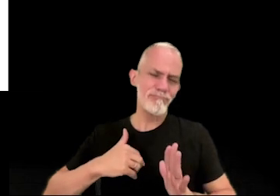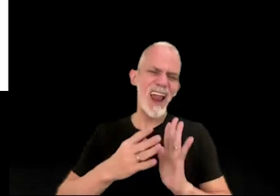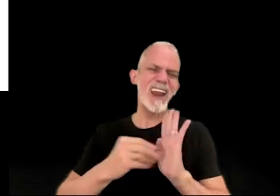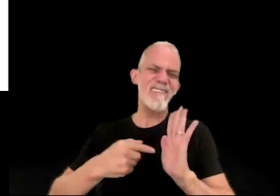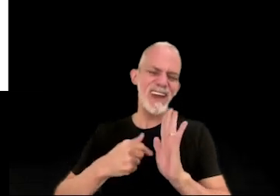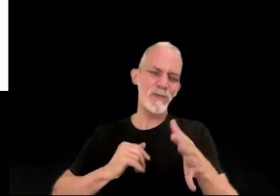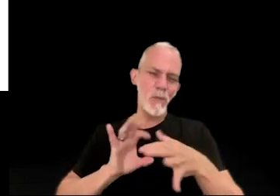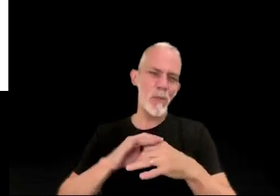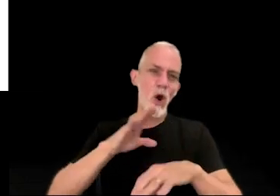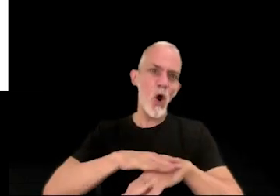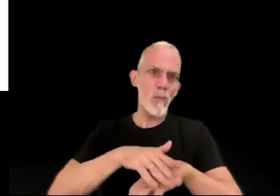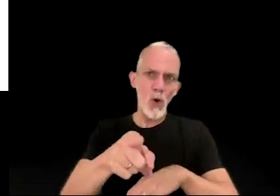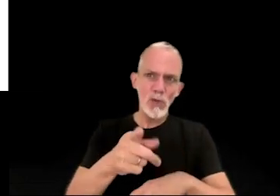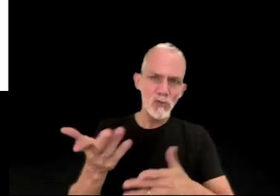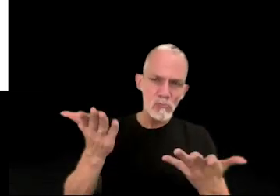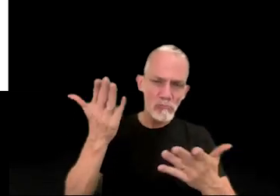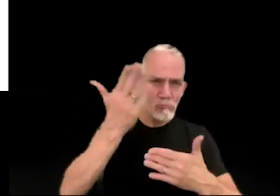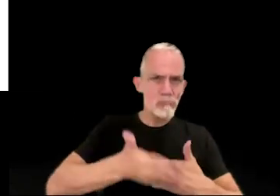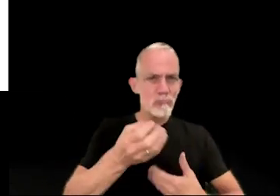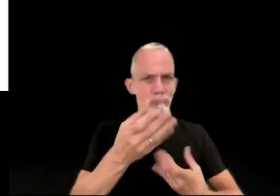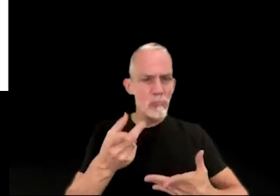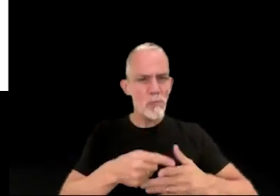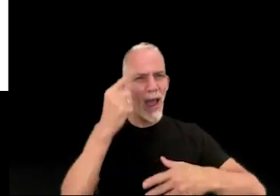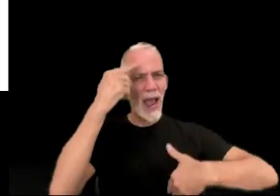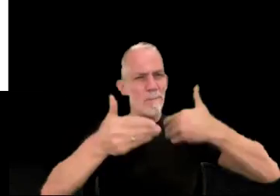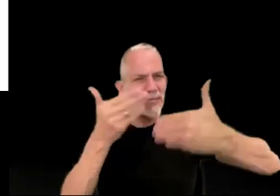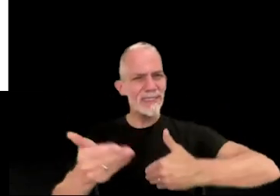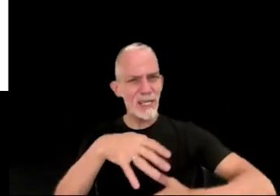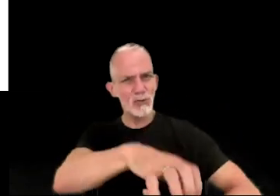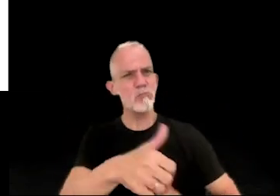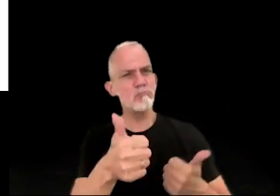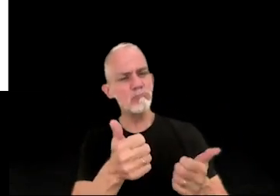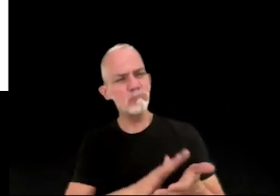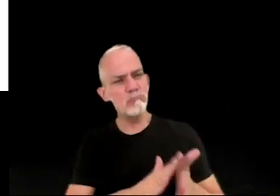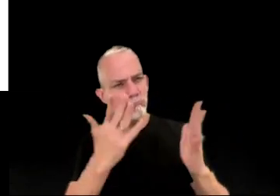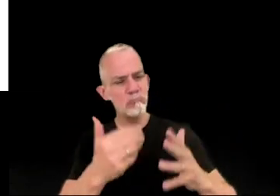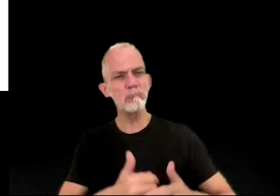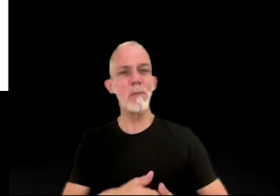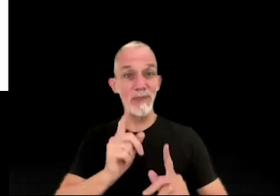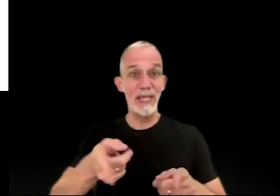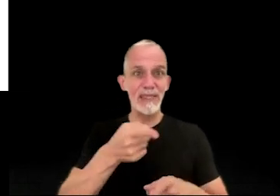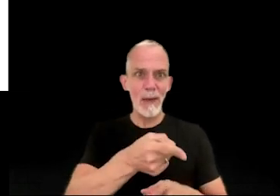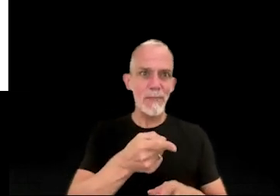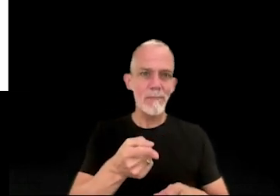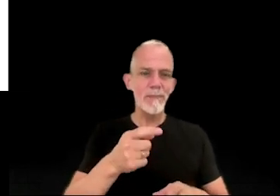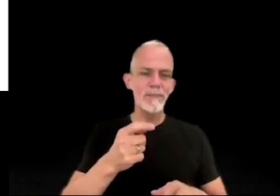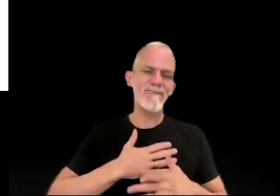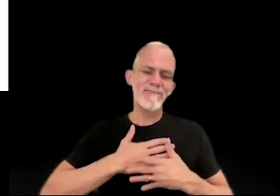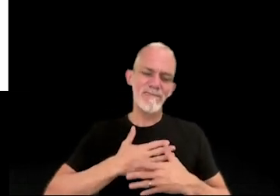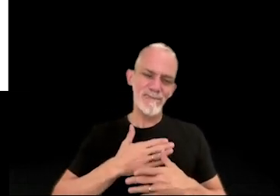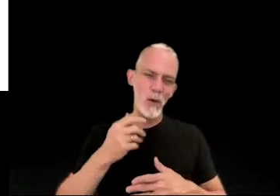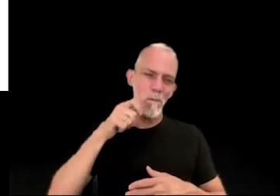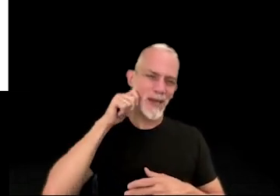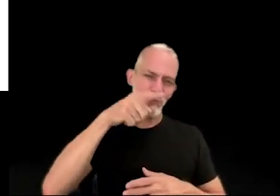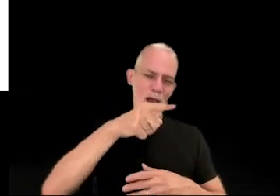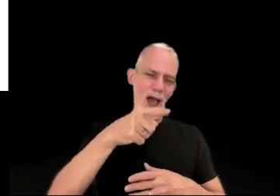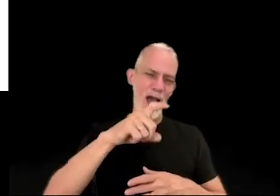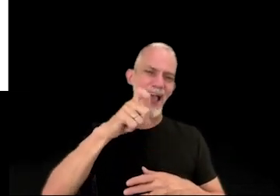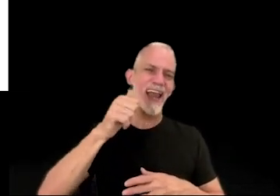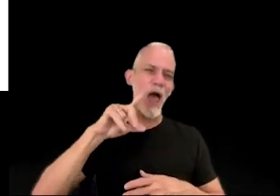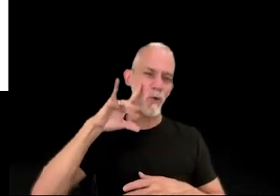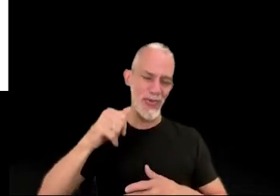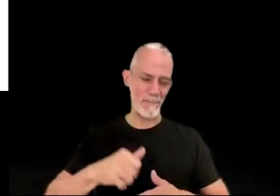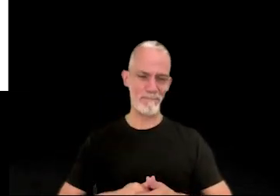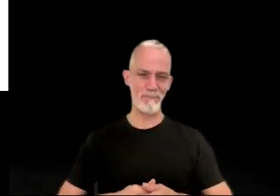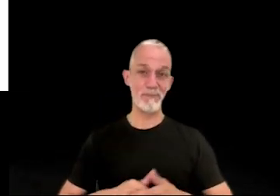compromiso que tiene con las áreas de capacitación, así que sí, también un cariño para ella. Eh,